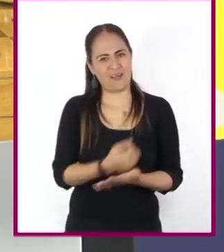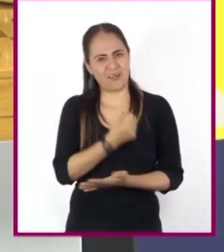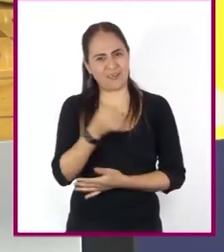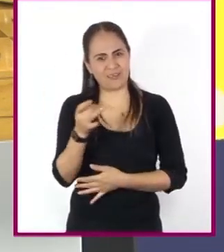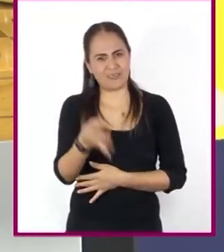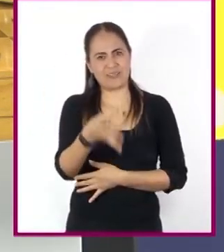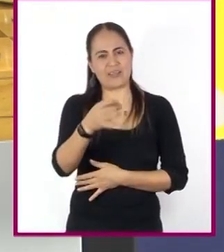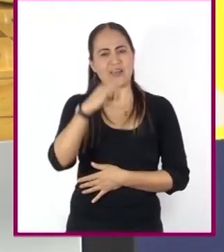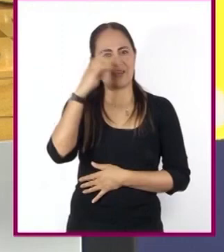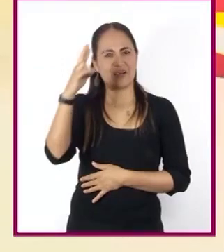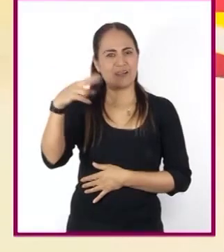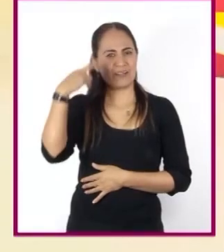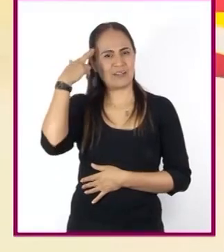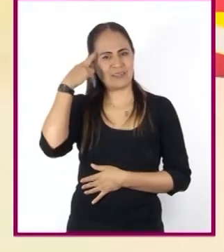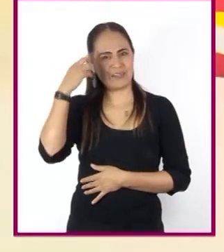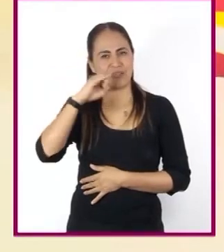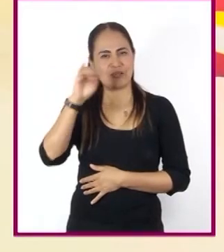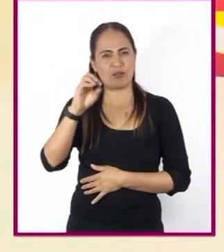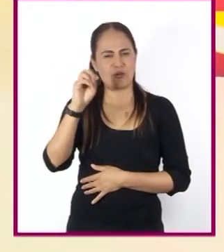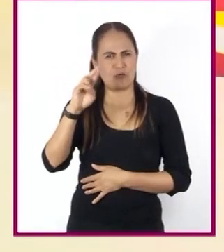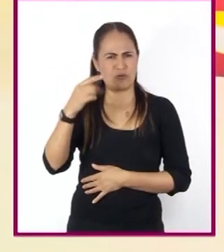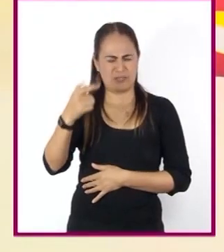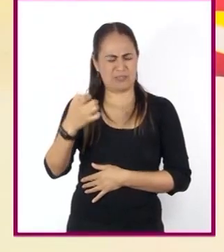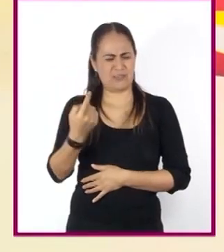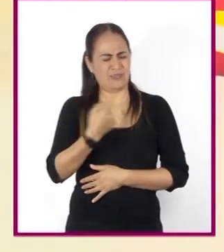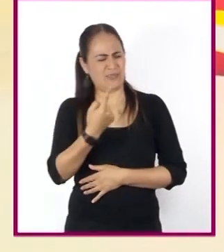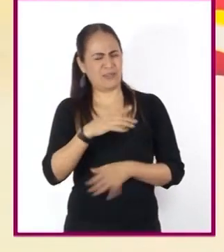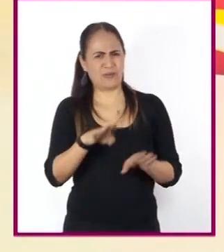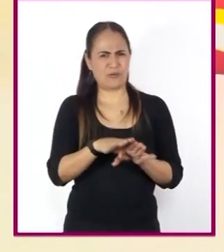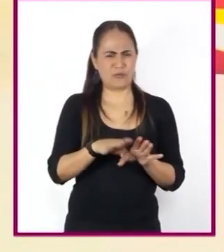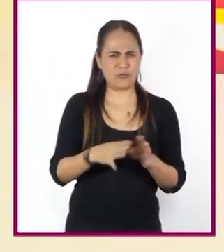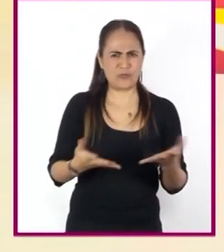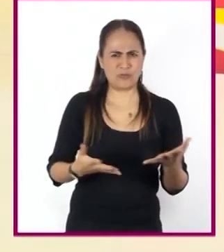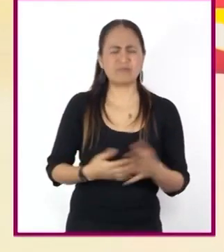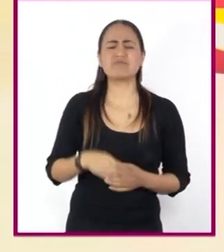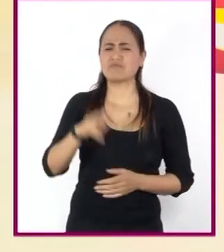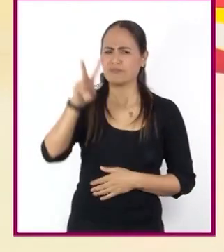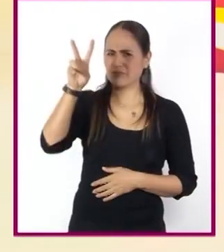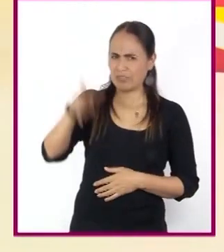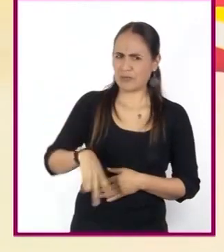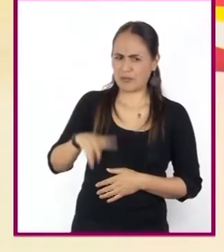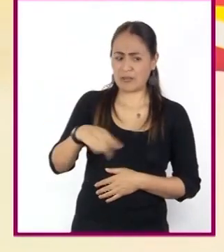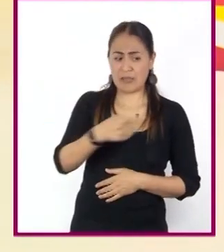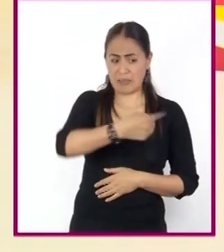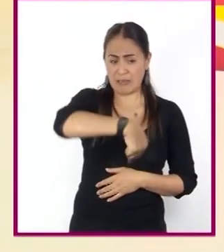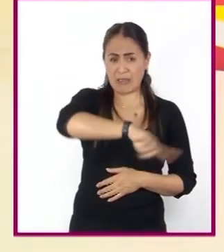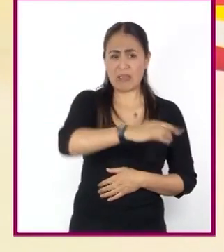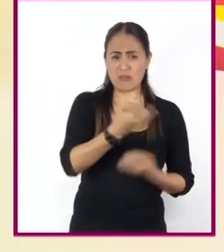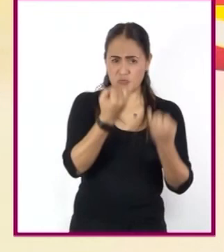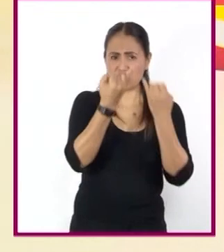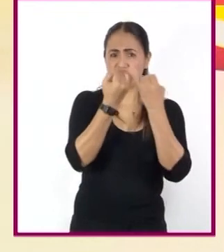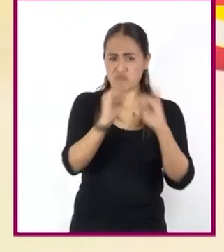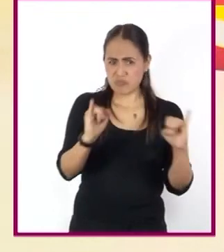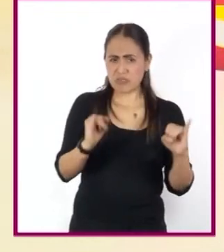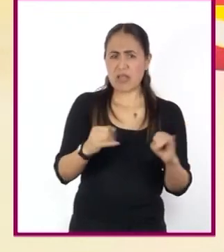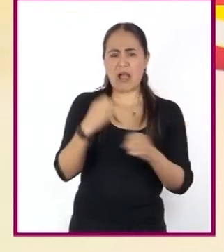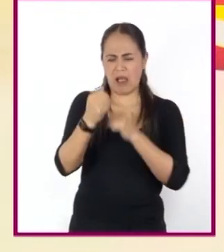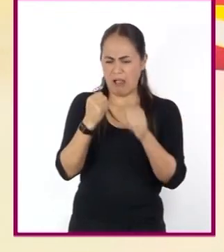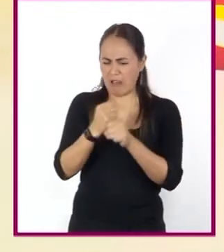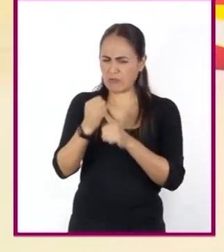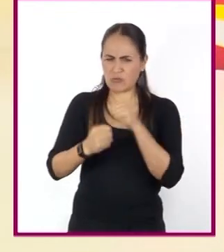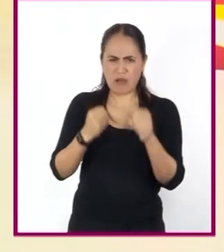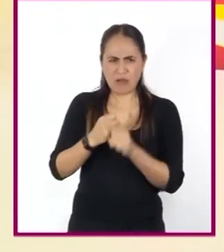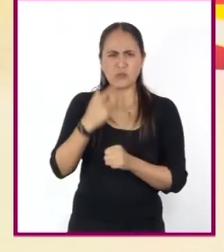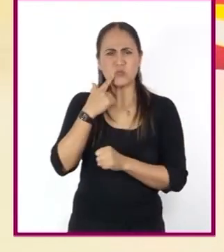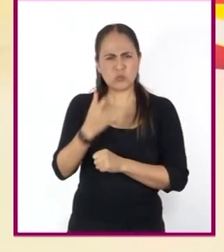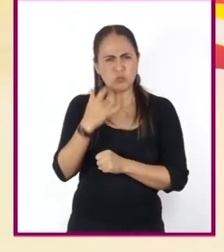Jorge III. ¿Qué? ¿Cómo? Es cierto, los colonos lograron su independencia tras años de lucha.